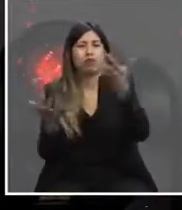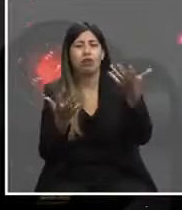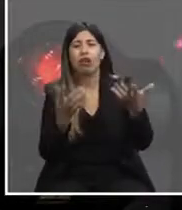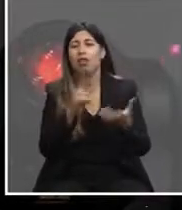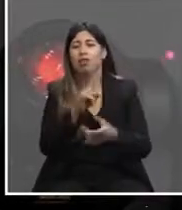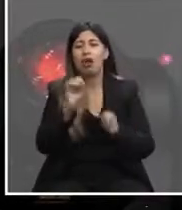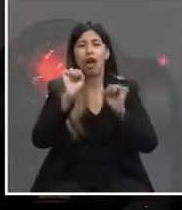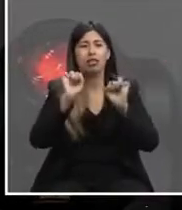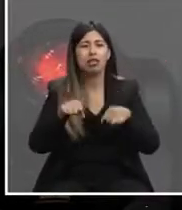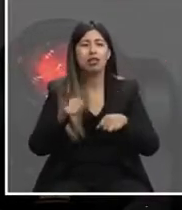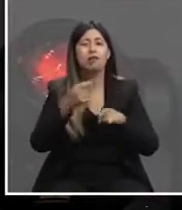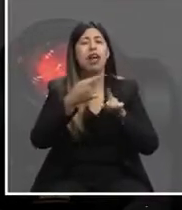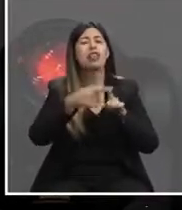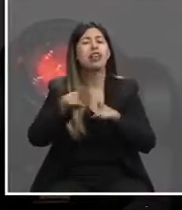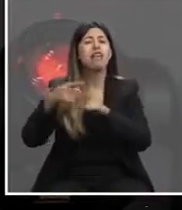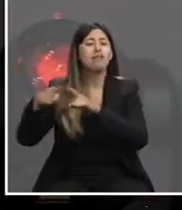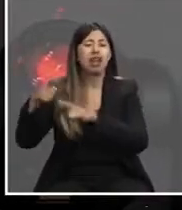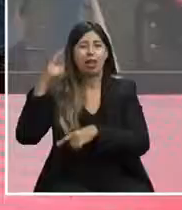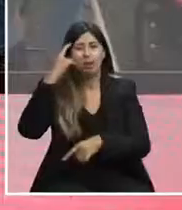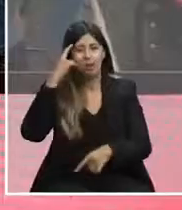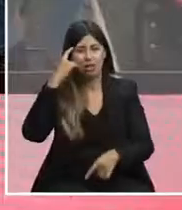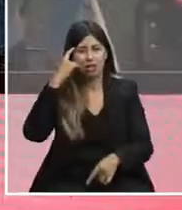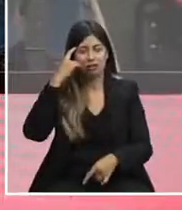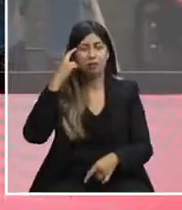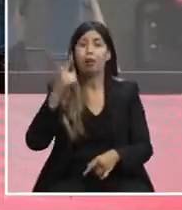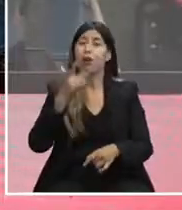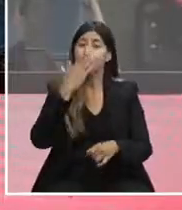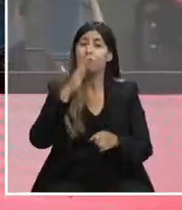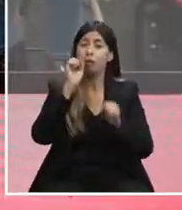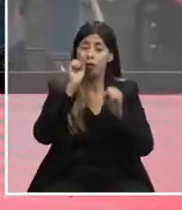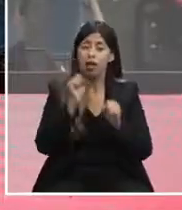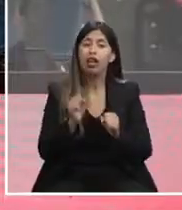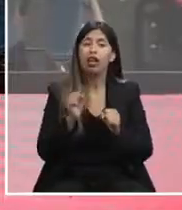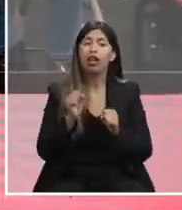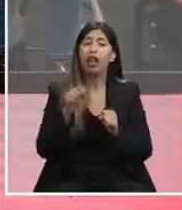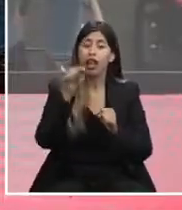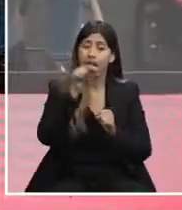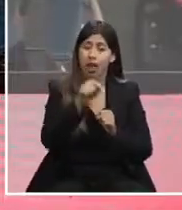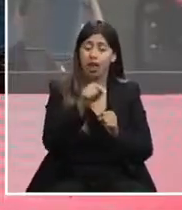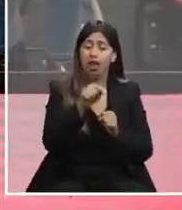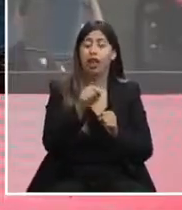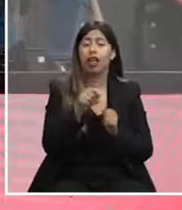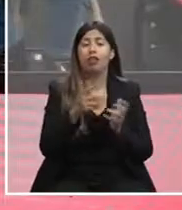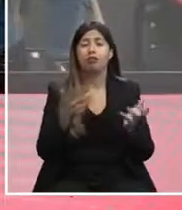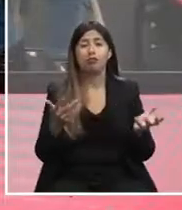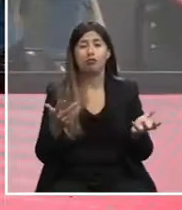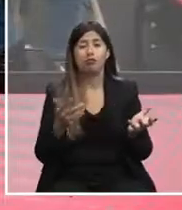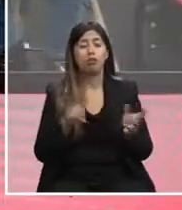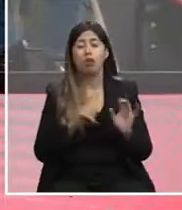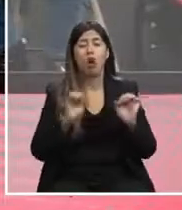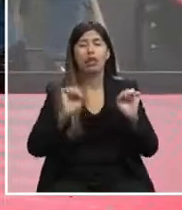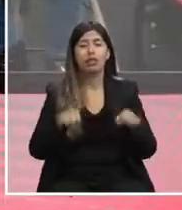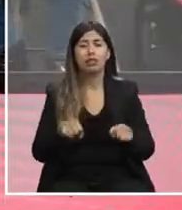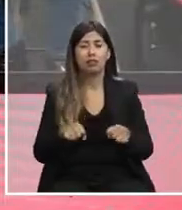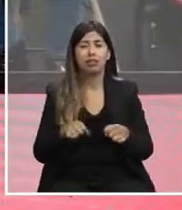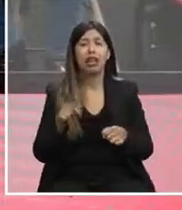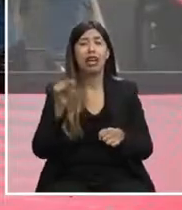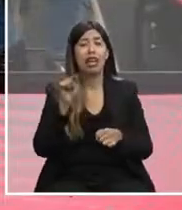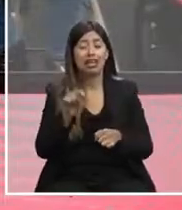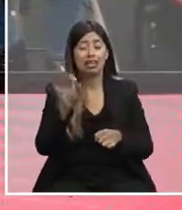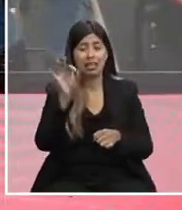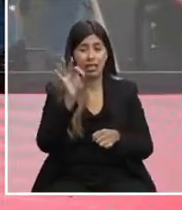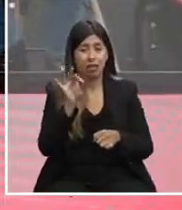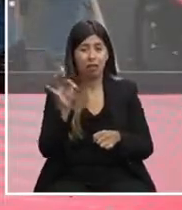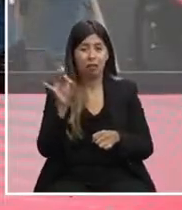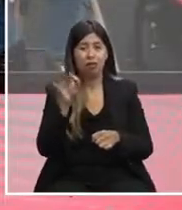hay una alternativa distinta que puede incluso ser mejor, incluso mejor para él o ella. Y desde ese punto de vista, yo creo